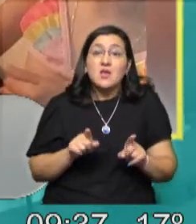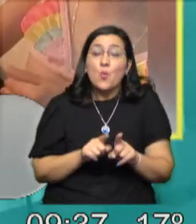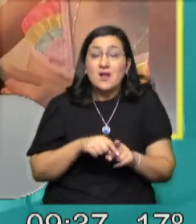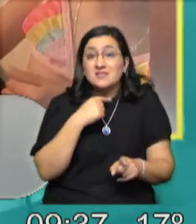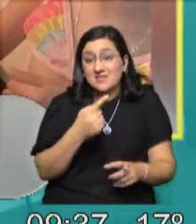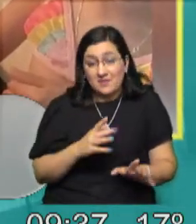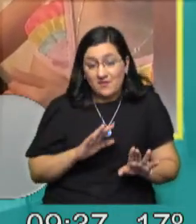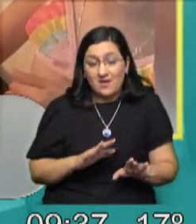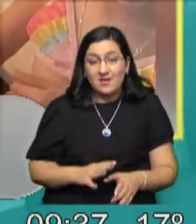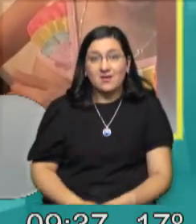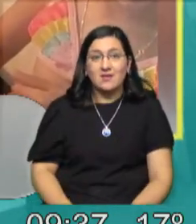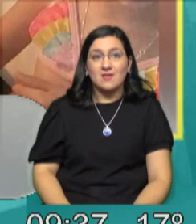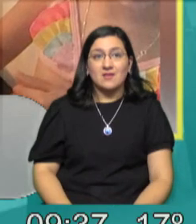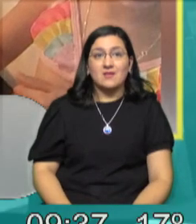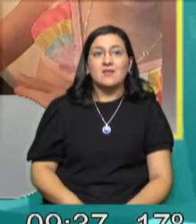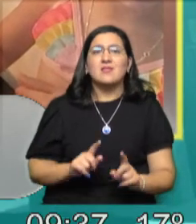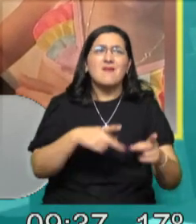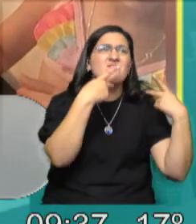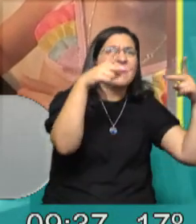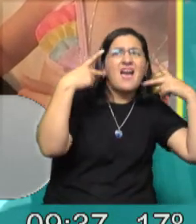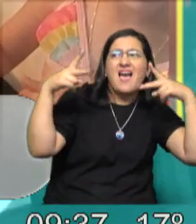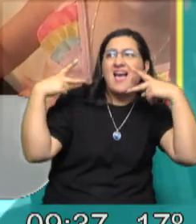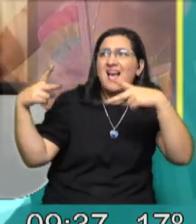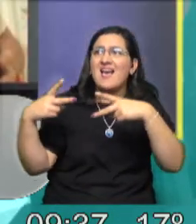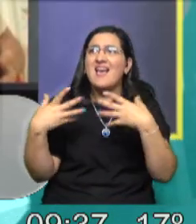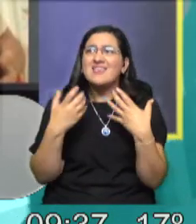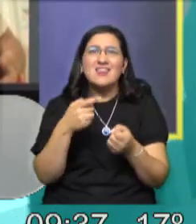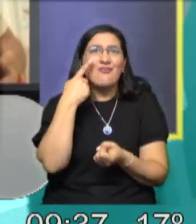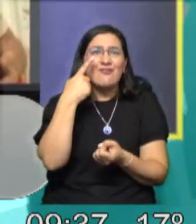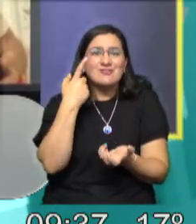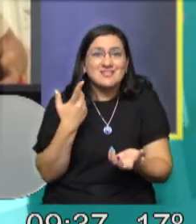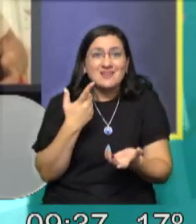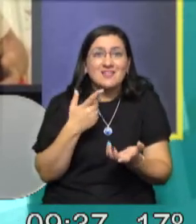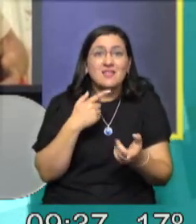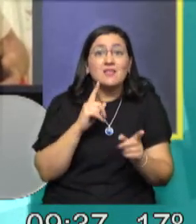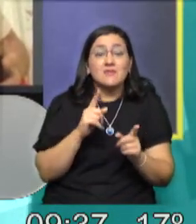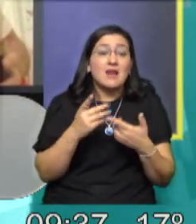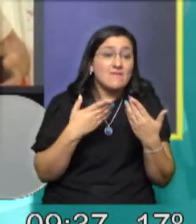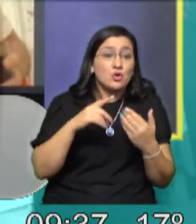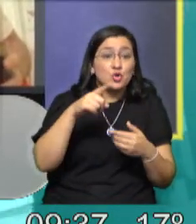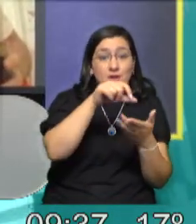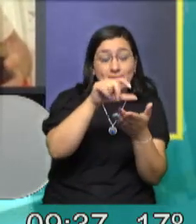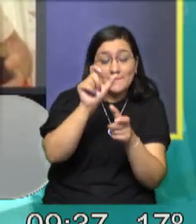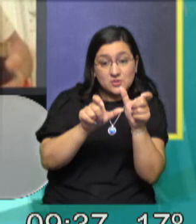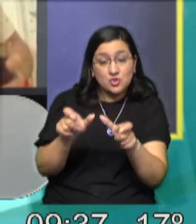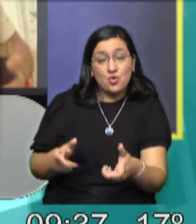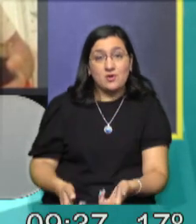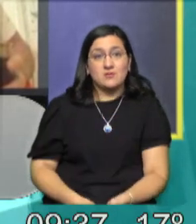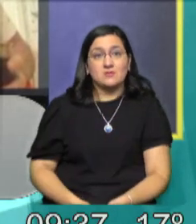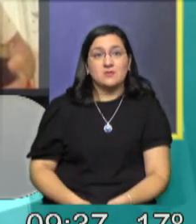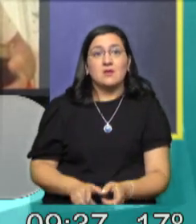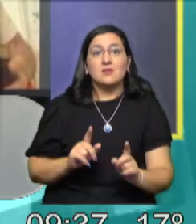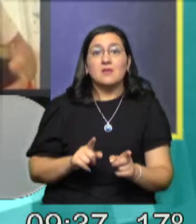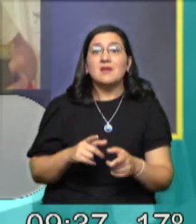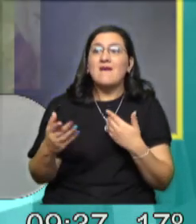tengo. Pero sí, claro, totalmente. Además, viajan, quieren conocer. Entonces, donde vayan también tienen que hablar con otra gente. Claro. Entonces, bueno, es más, mediar con